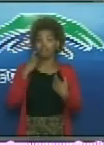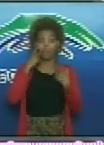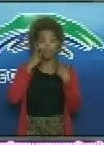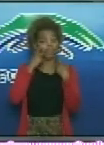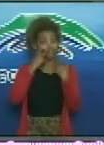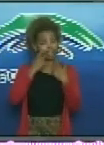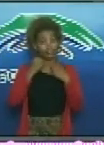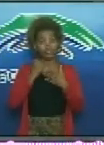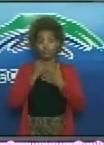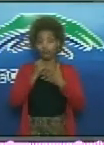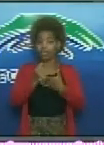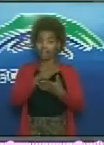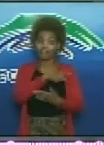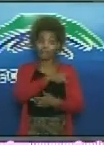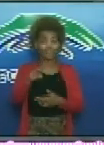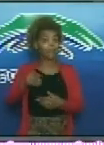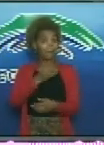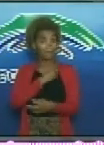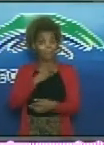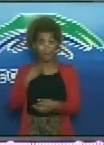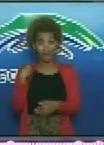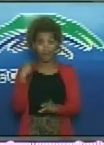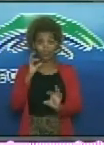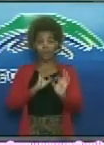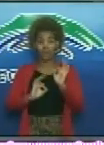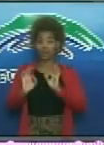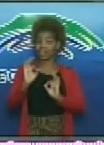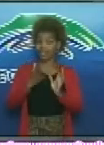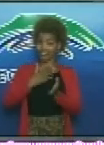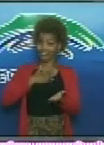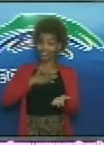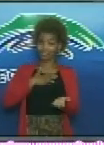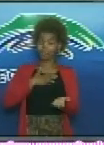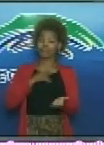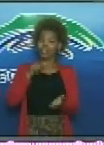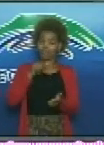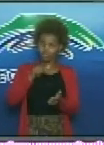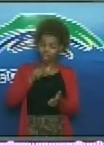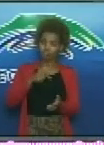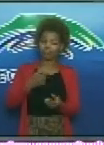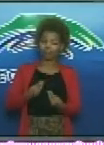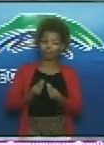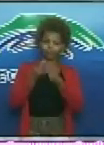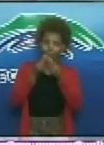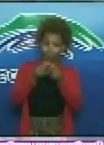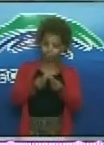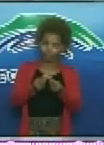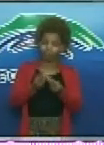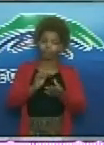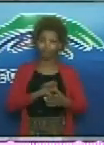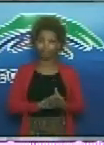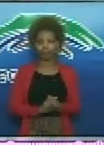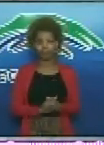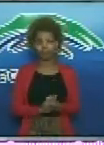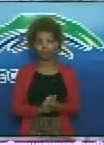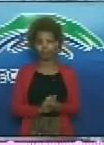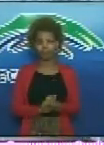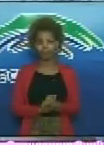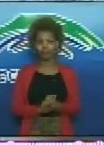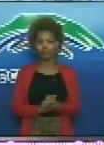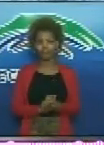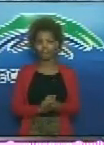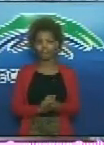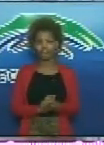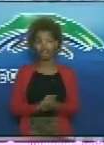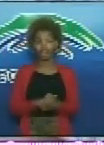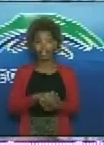para que se sientan apoyados y ver cómo nos ayudan a combatir esta terrible enfermedad que nos está afrontando. Volverán a sus hogares para